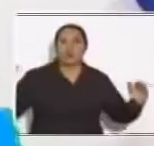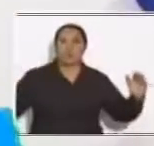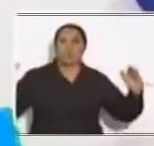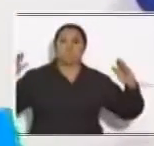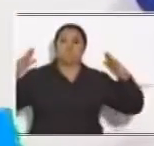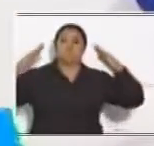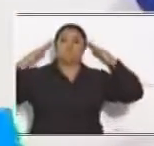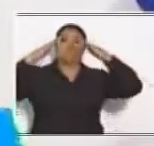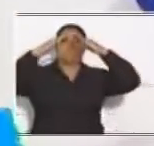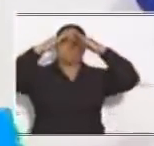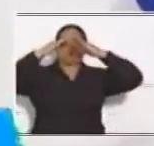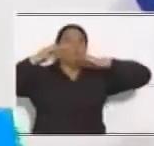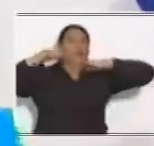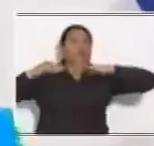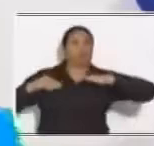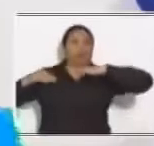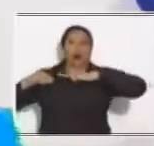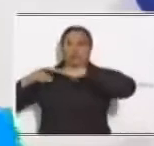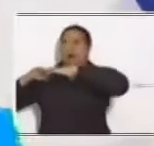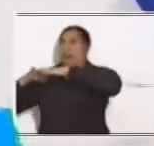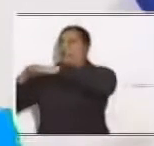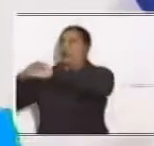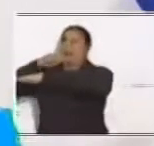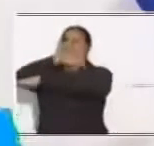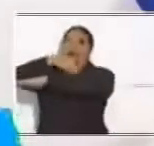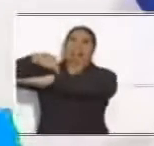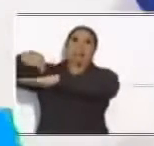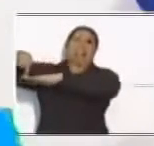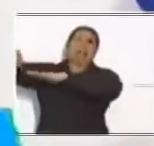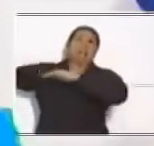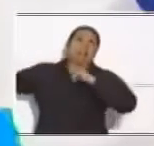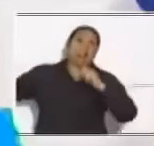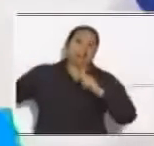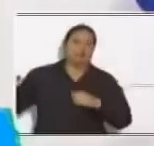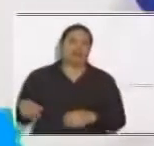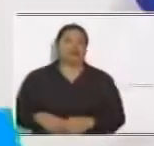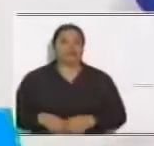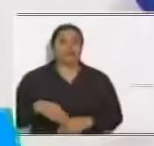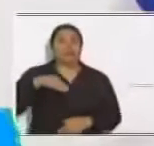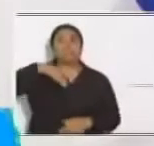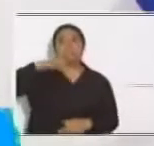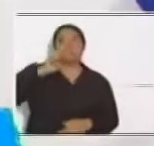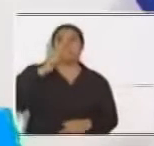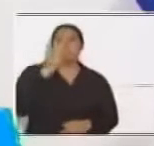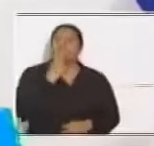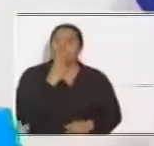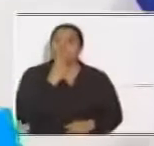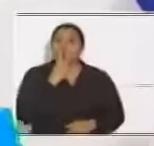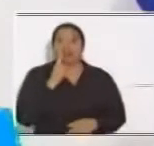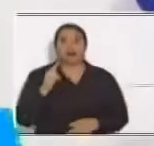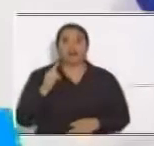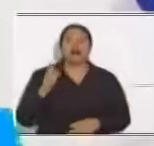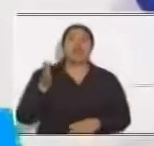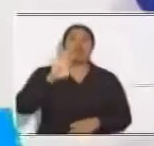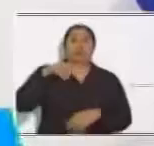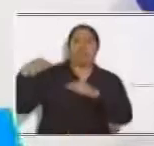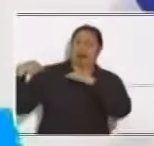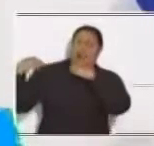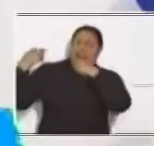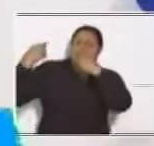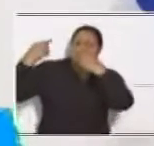¿Sí? Con el tiempo ya se le encontró un nombre a esta parte de cálculos de la matemática,